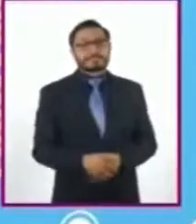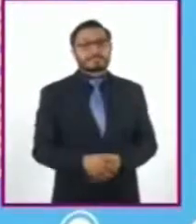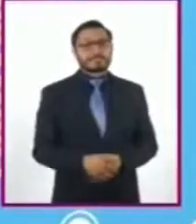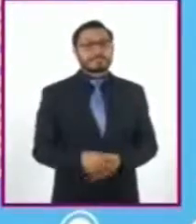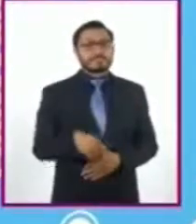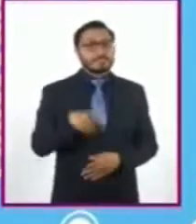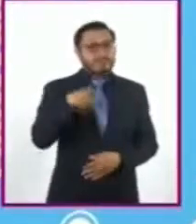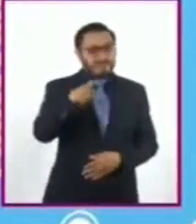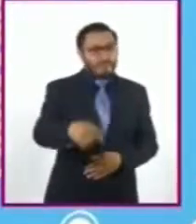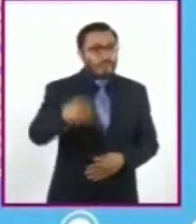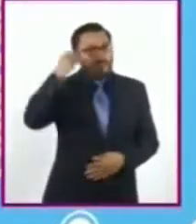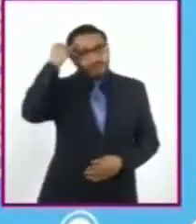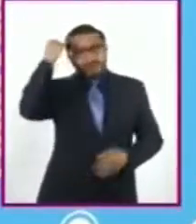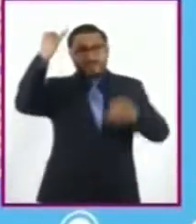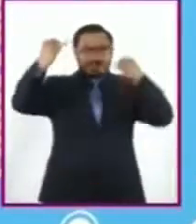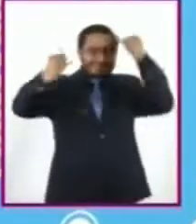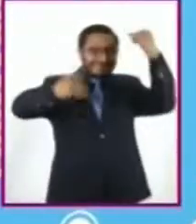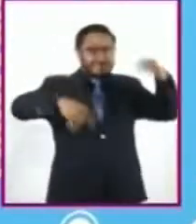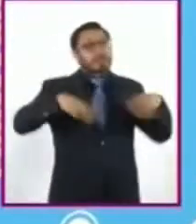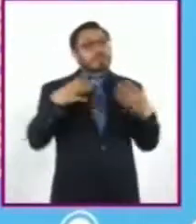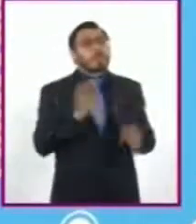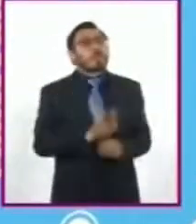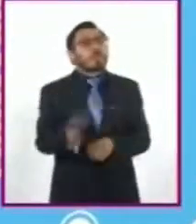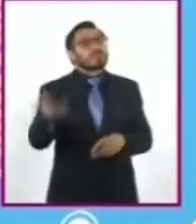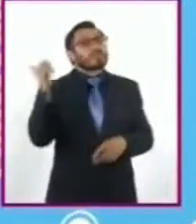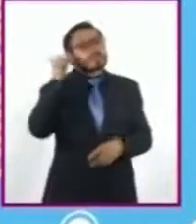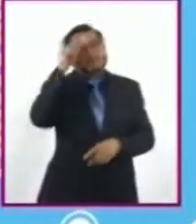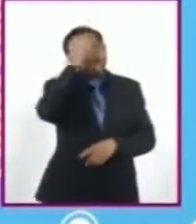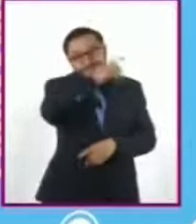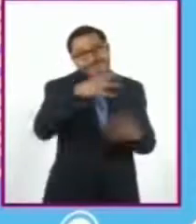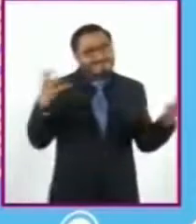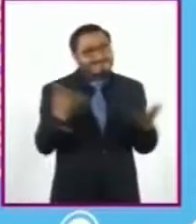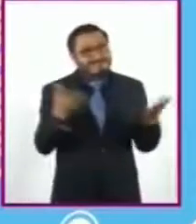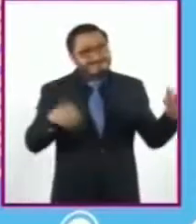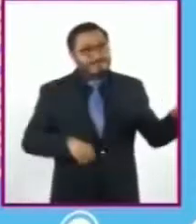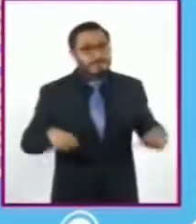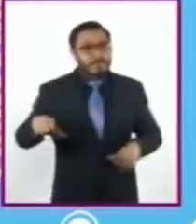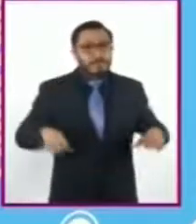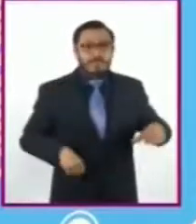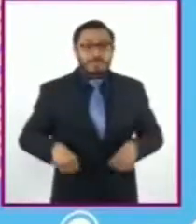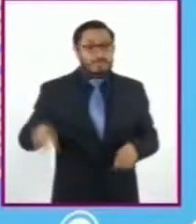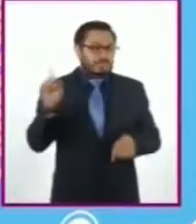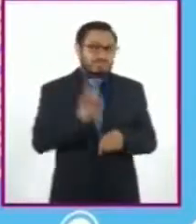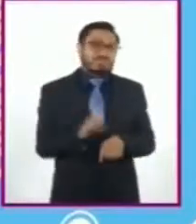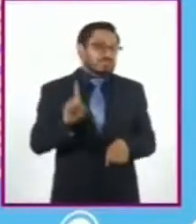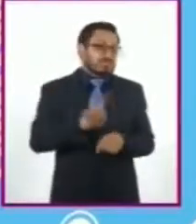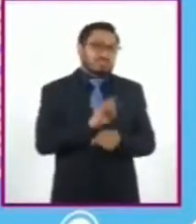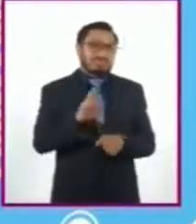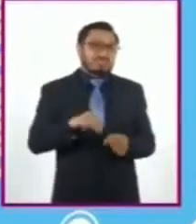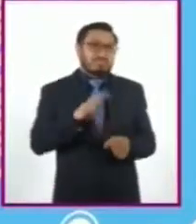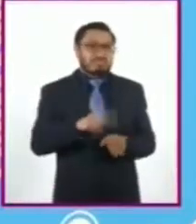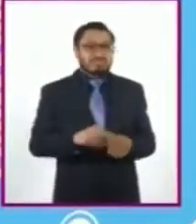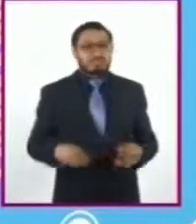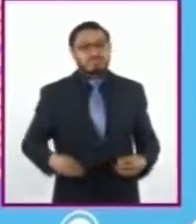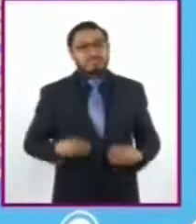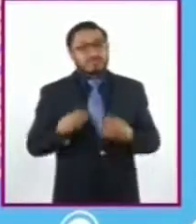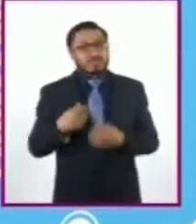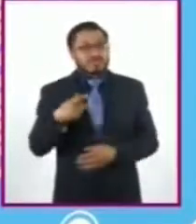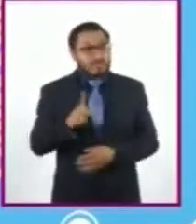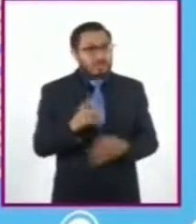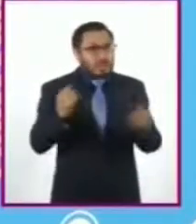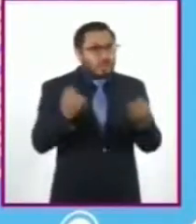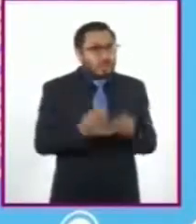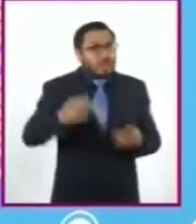Intenta imaginar lo difícil que le resultaba realizar las actividades cotidianas, pero también piensa